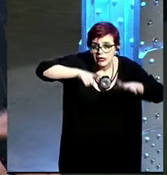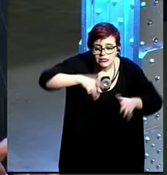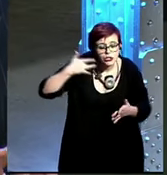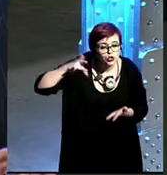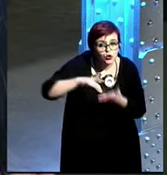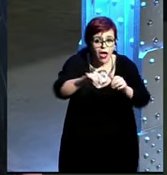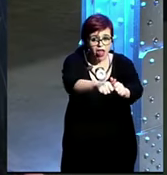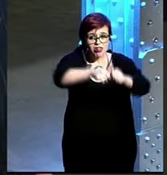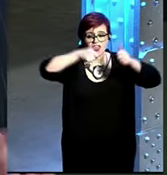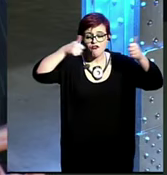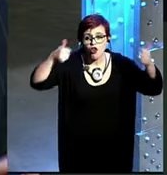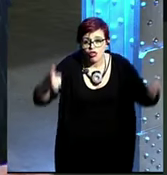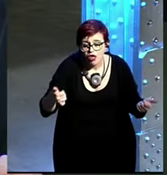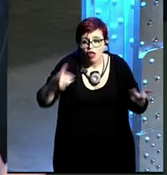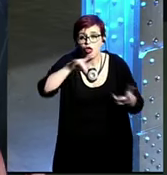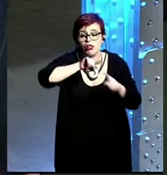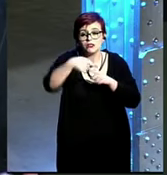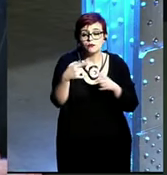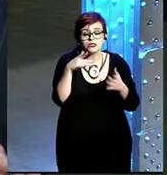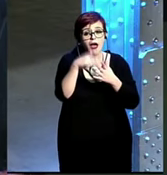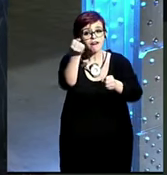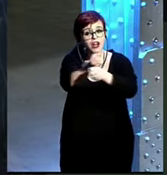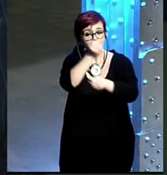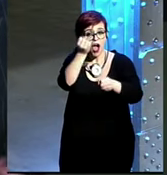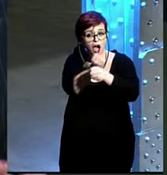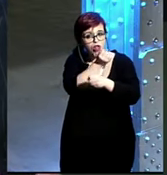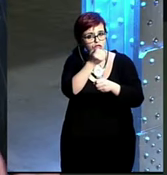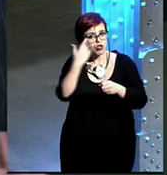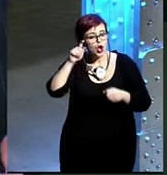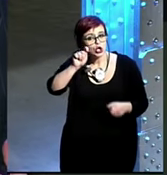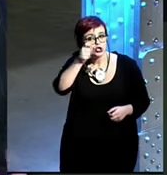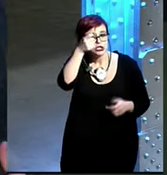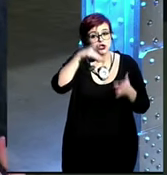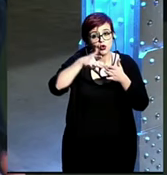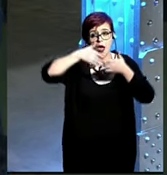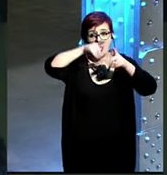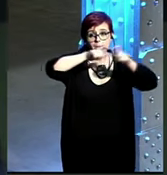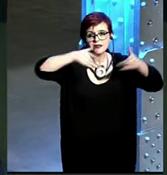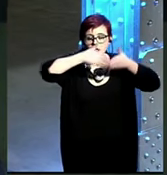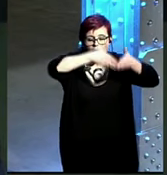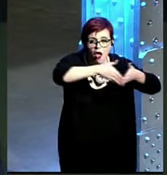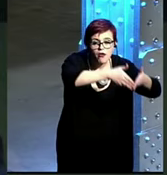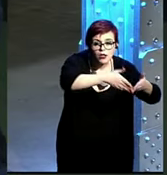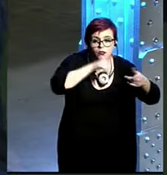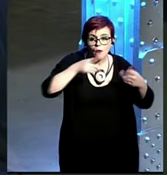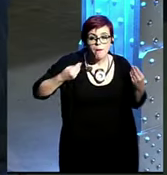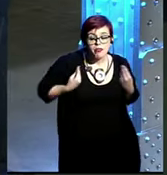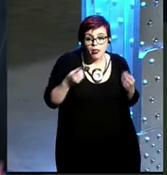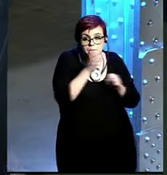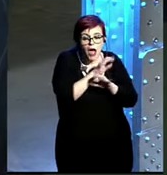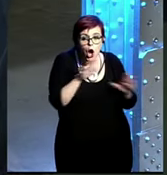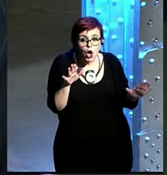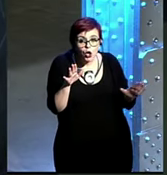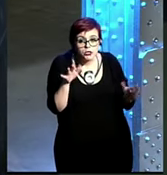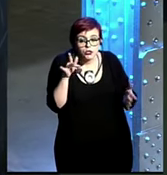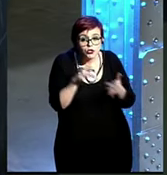conseguido un trabajo trabajando, de hecho, para los navíos de Estados Unidos. Su vida era muchísimo mejor y su transformación